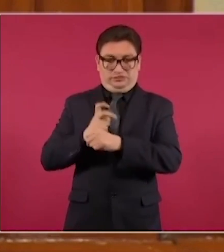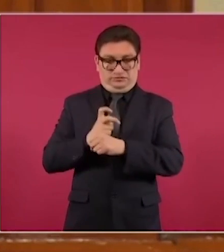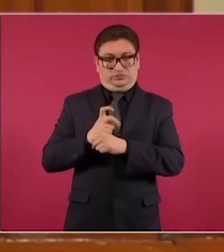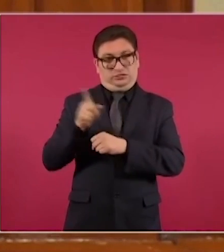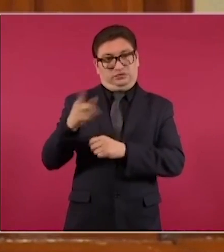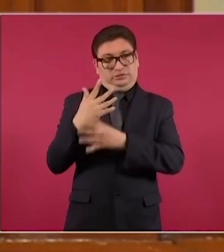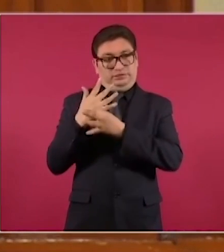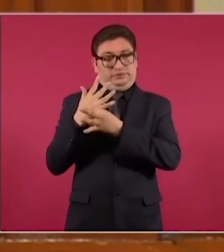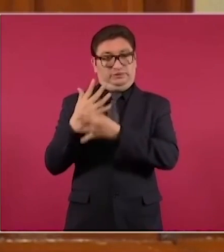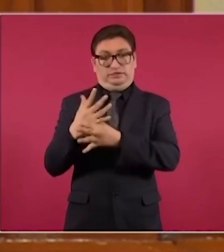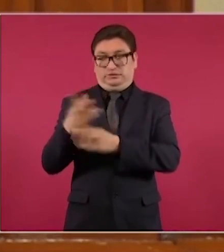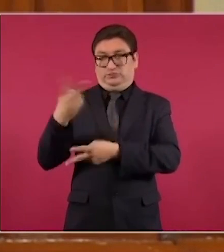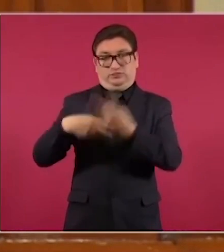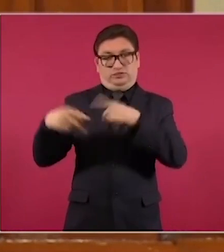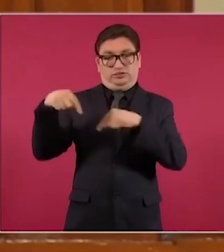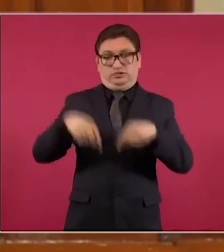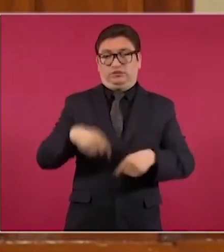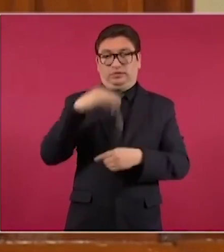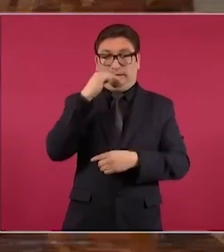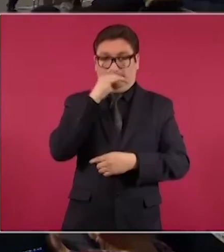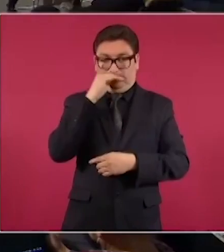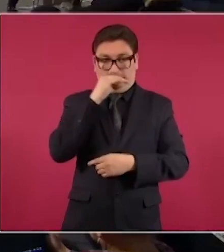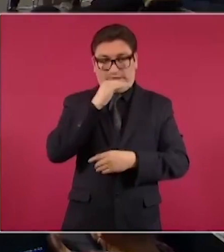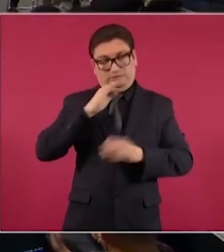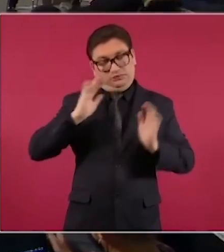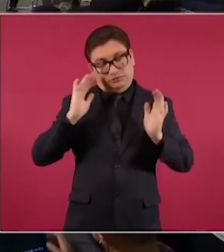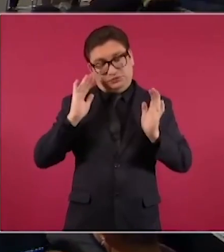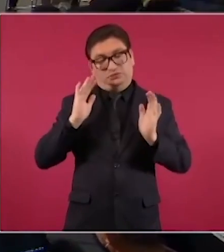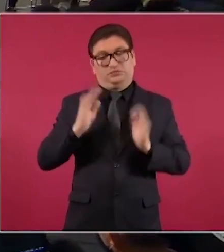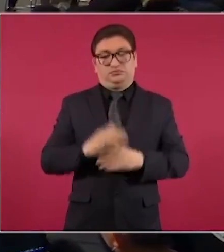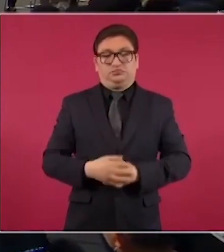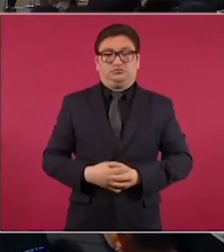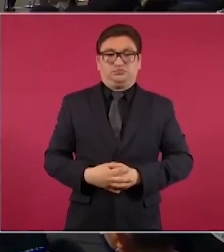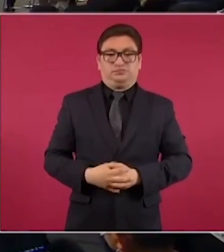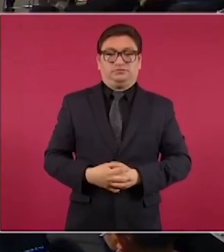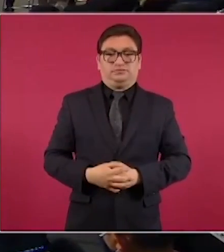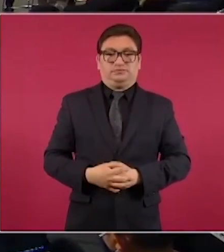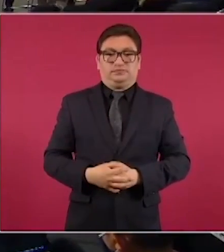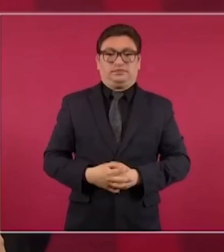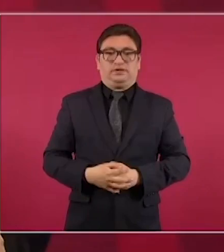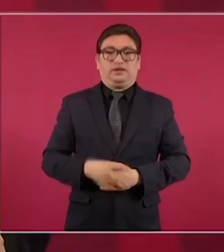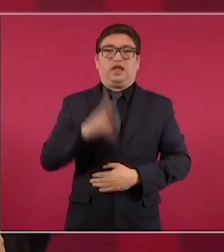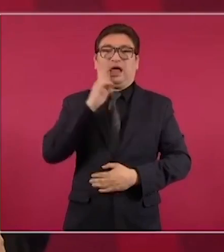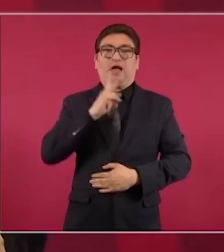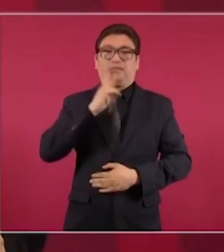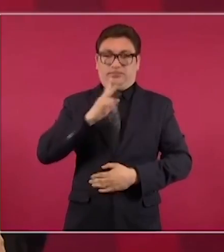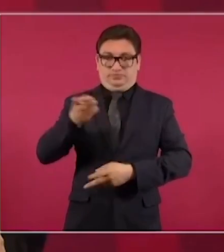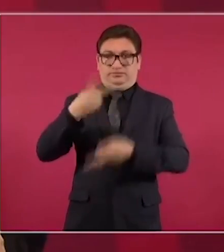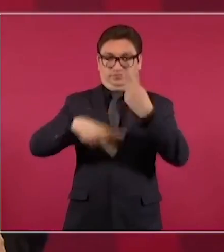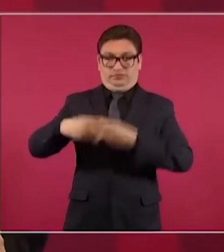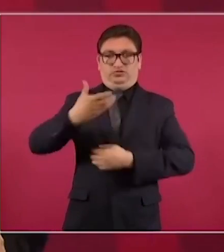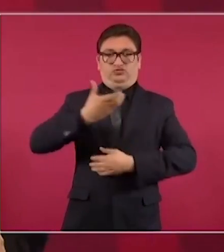dijo que no va a cobrar Eh entonces este para el